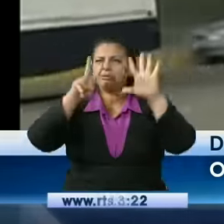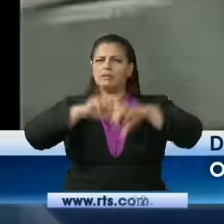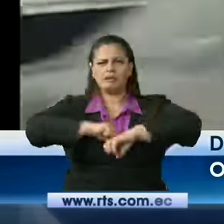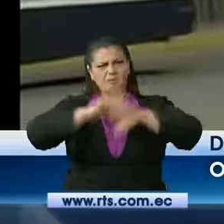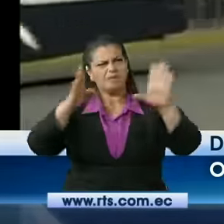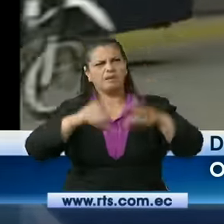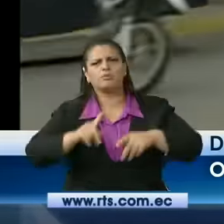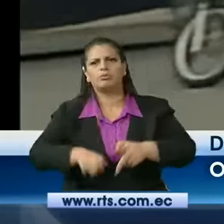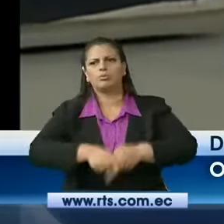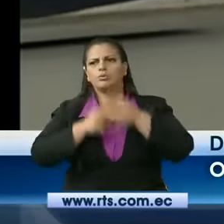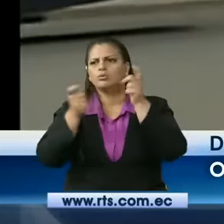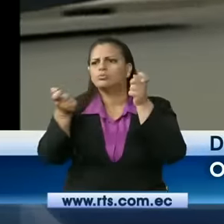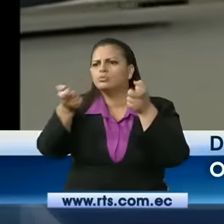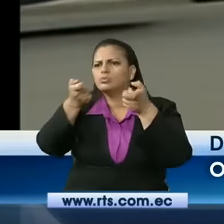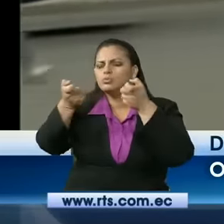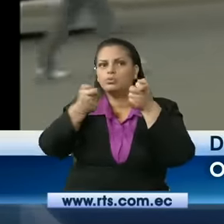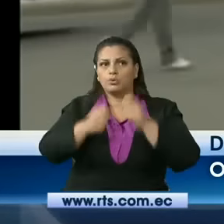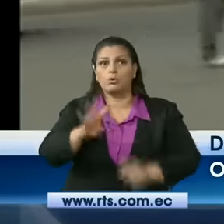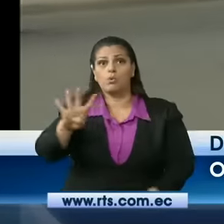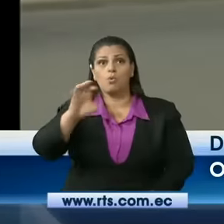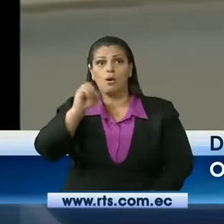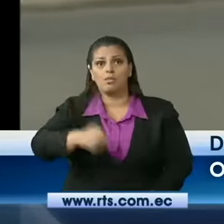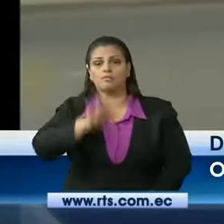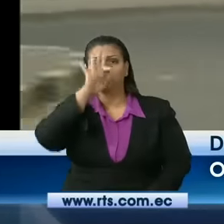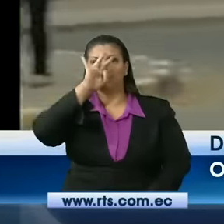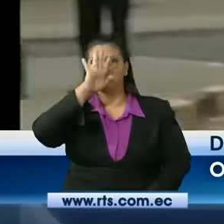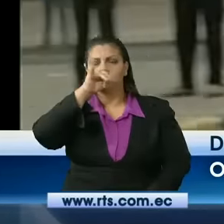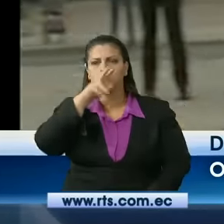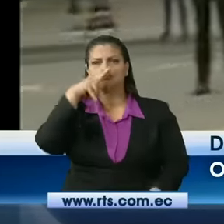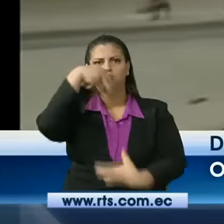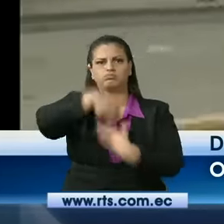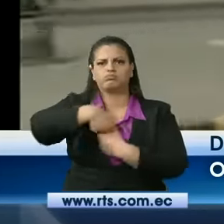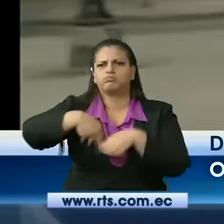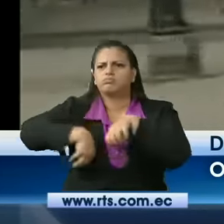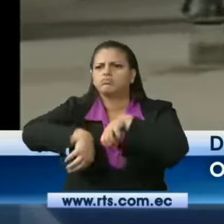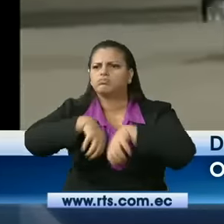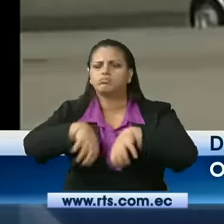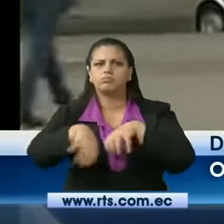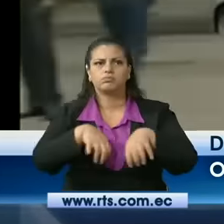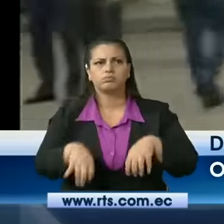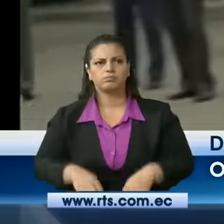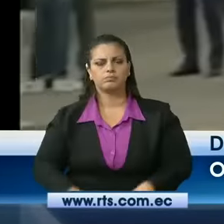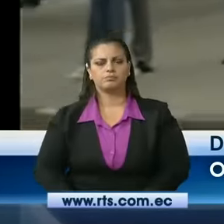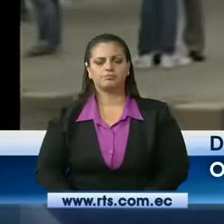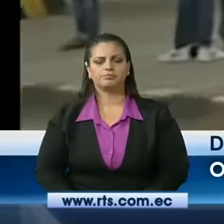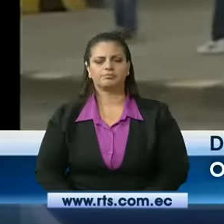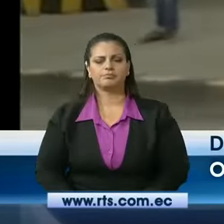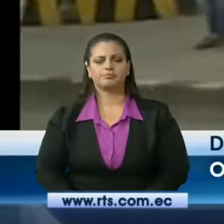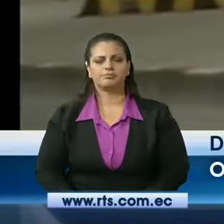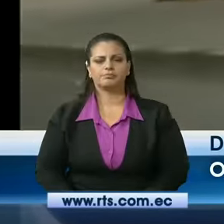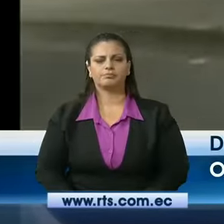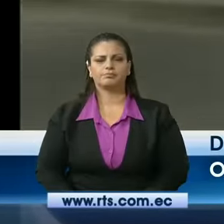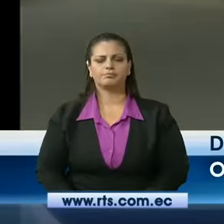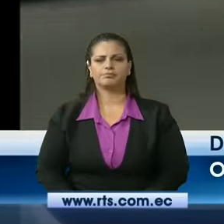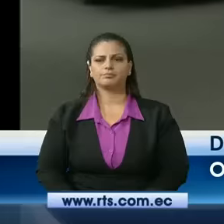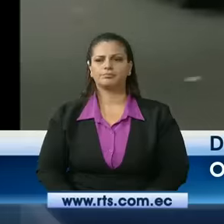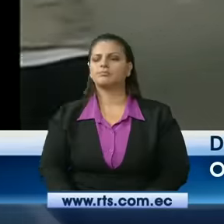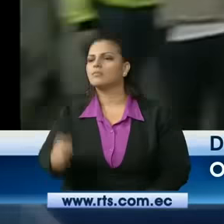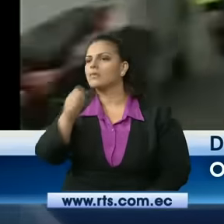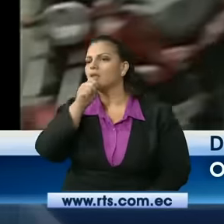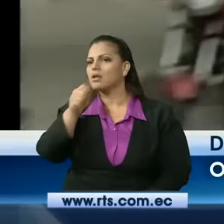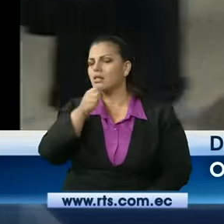mismo participan más de 40 agentes civiles de la ATM. Muy buenos días.